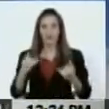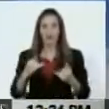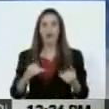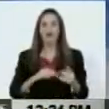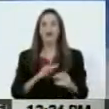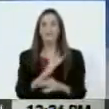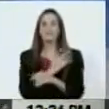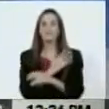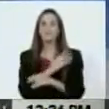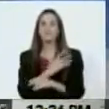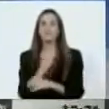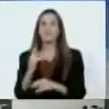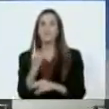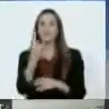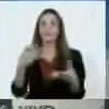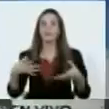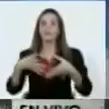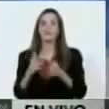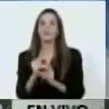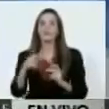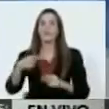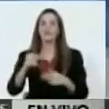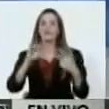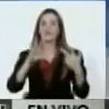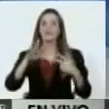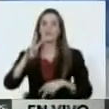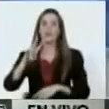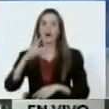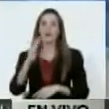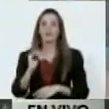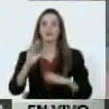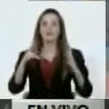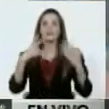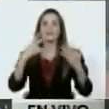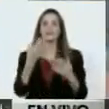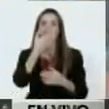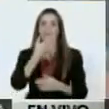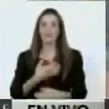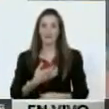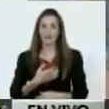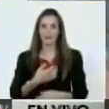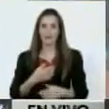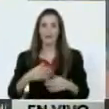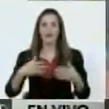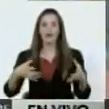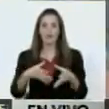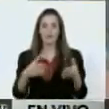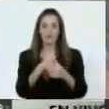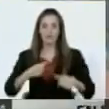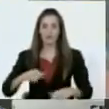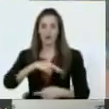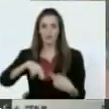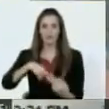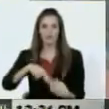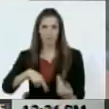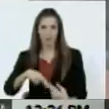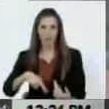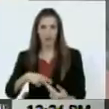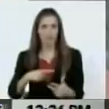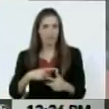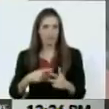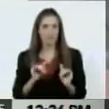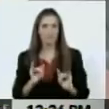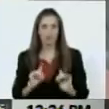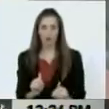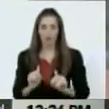viene a ser la primera célula. Luego en el 82 tenemos el 17 de diciembre el Ejército Bolivariano Revolucionario. Y entonces por